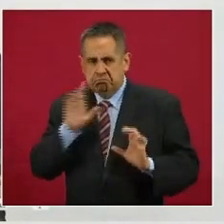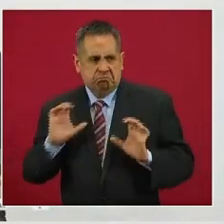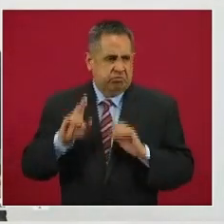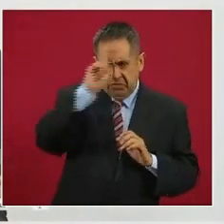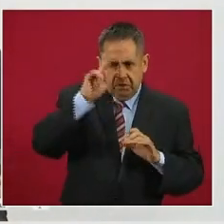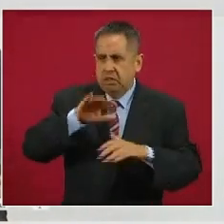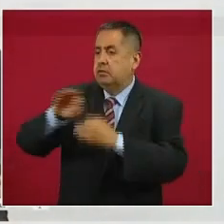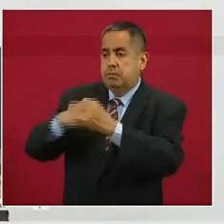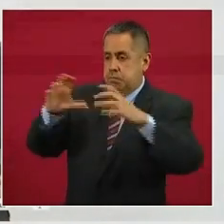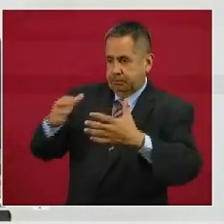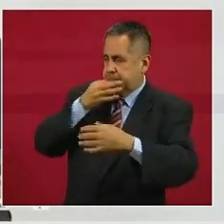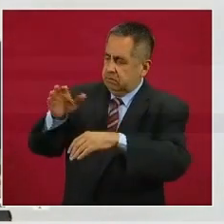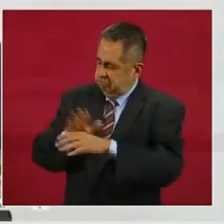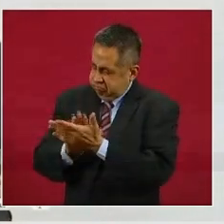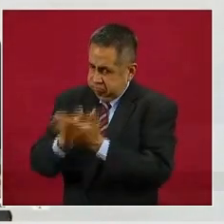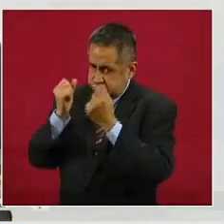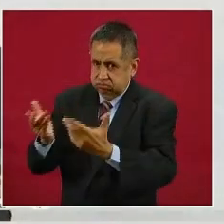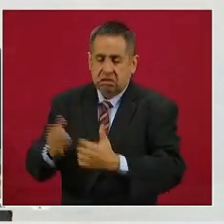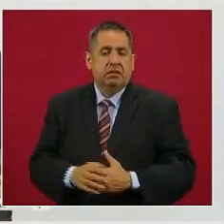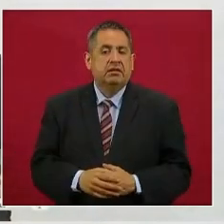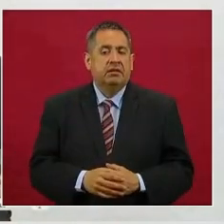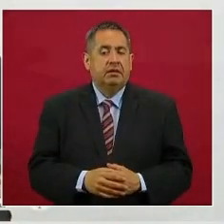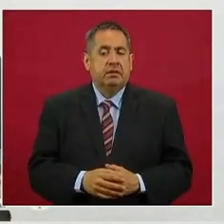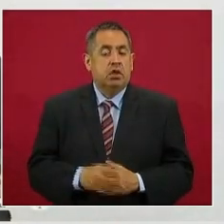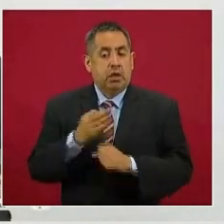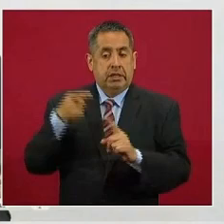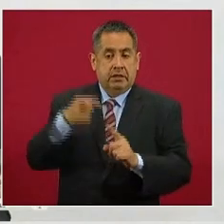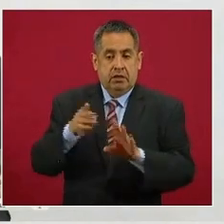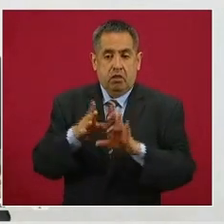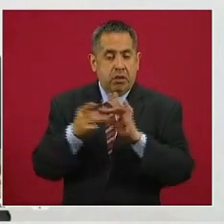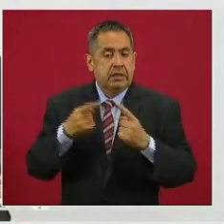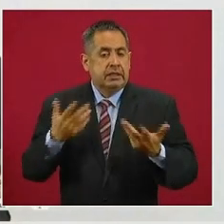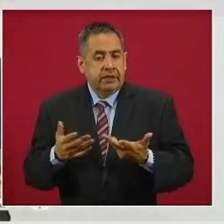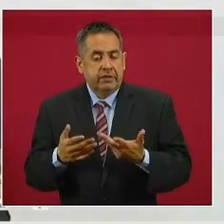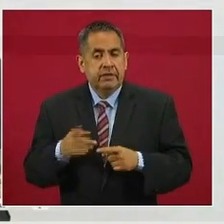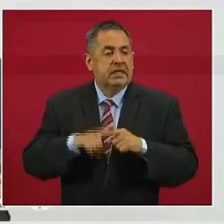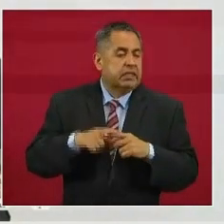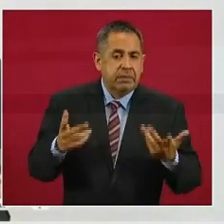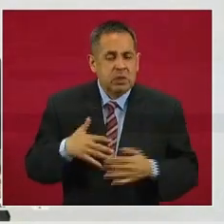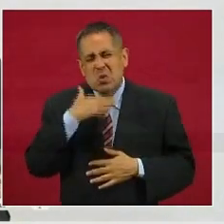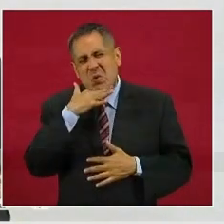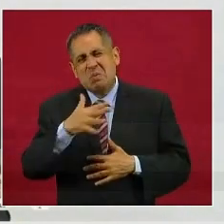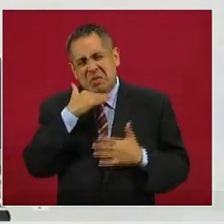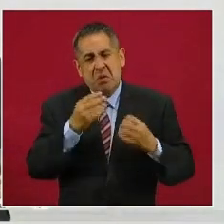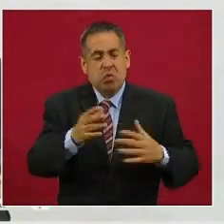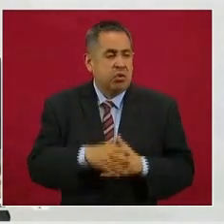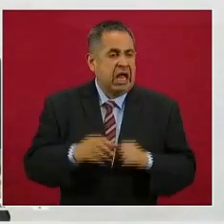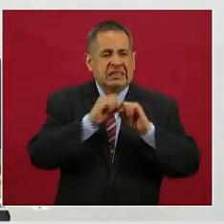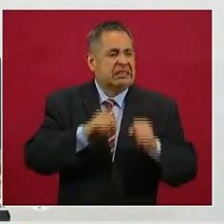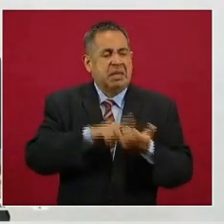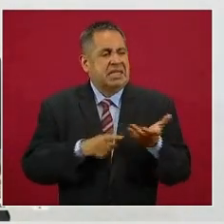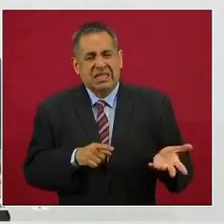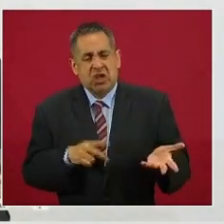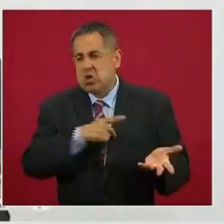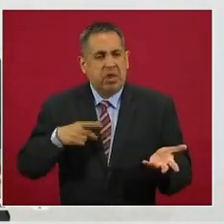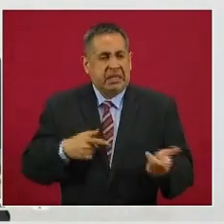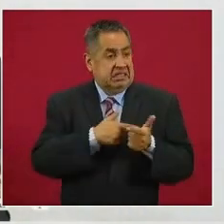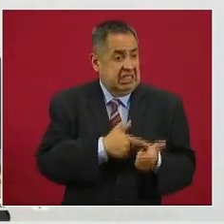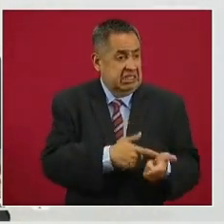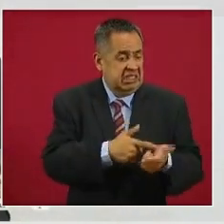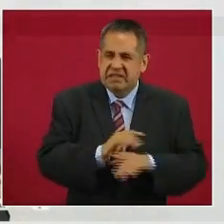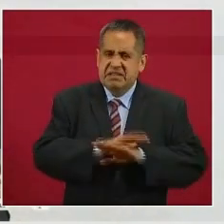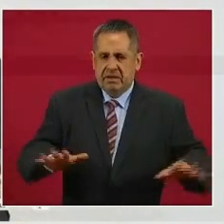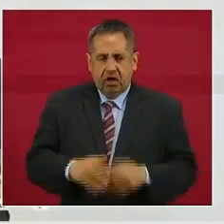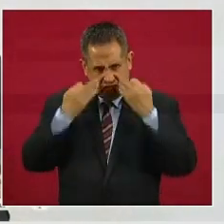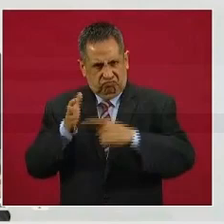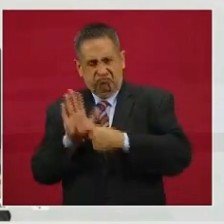discreción. Para todos ellos, un merecido encomio. La esencia de este caso está alojada en el origen mismo de la corrupción, de un sistema que no puede ni debe prevalecer, y